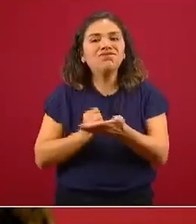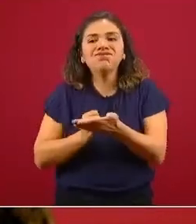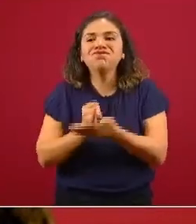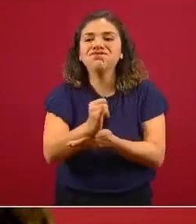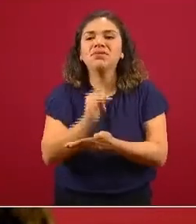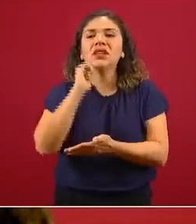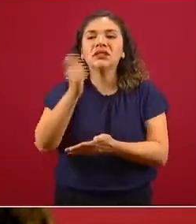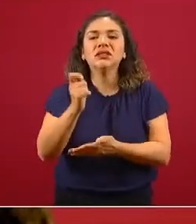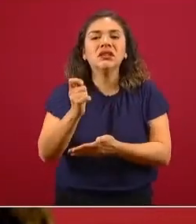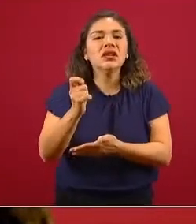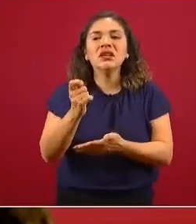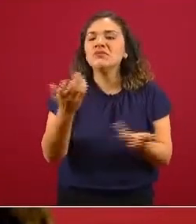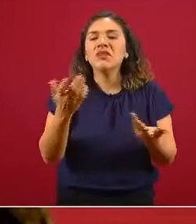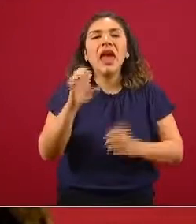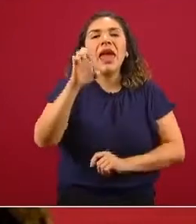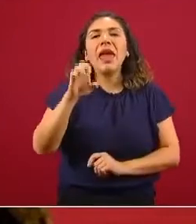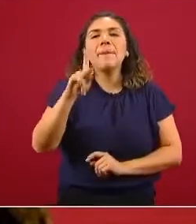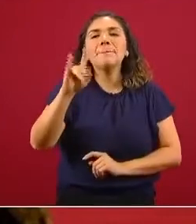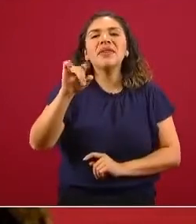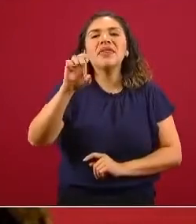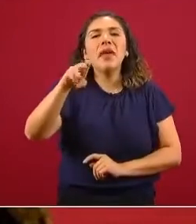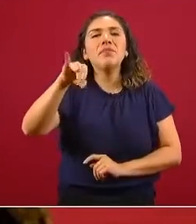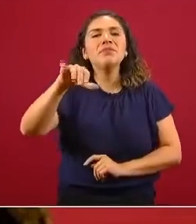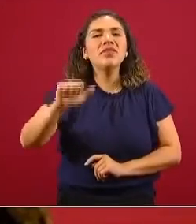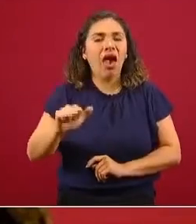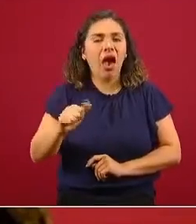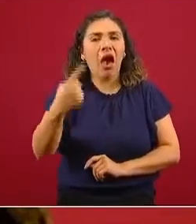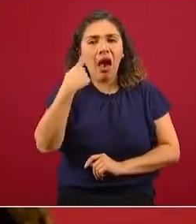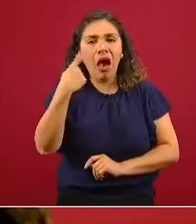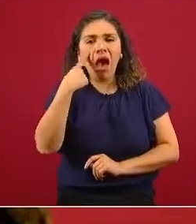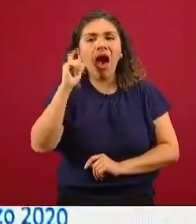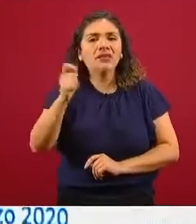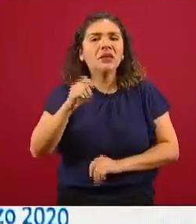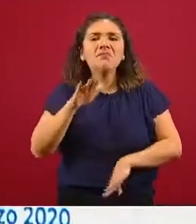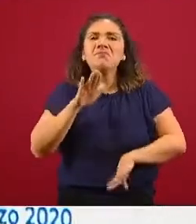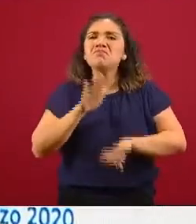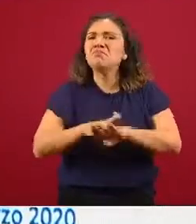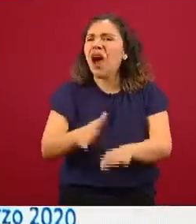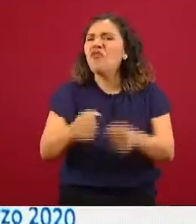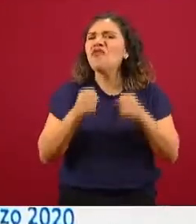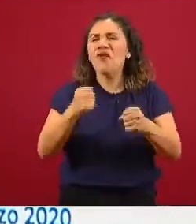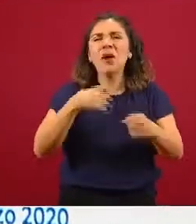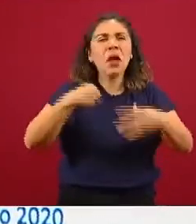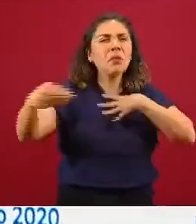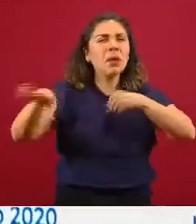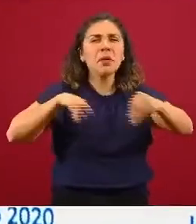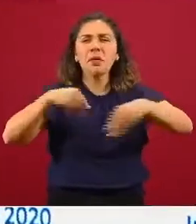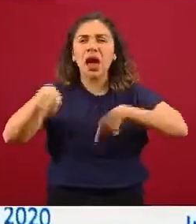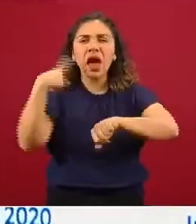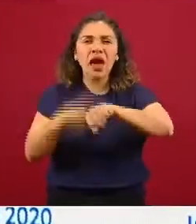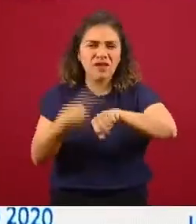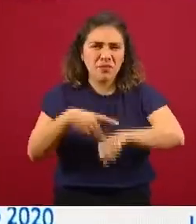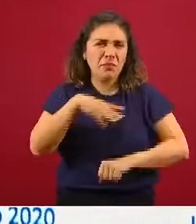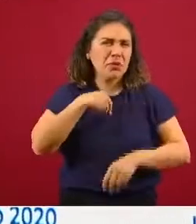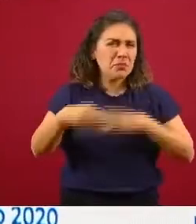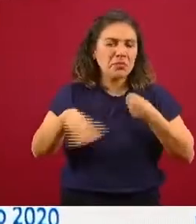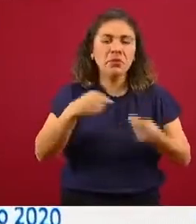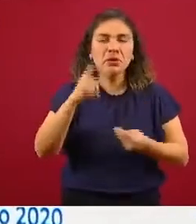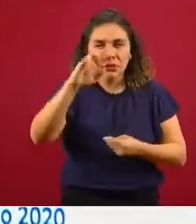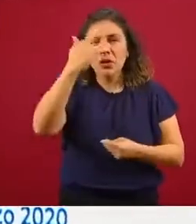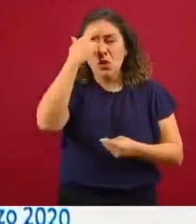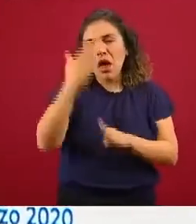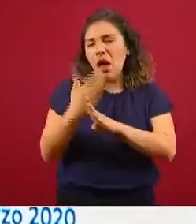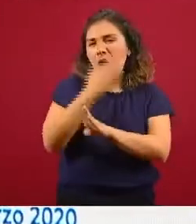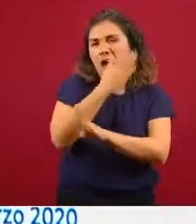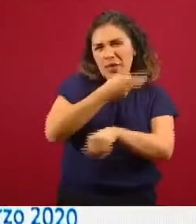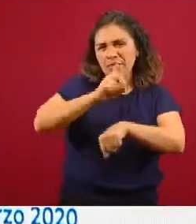una dinámica epidémica, un acontecer epidémico, una magnitud epidémica de la infección. Recuerden que los últimos